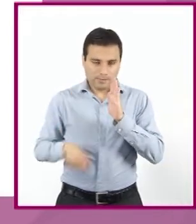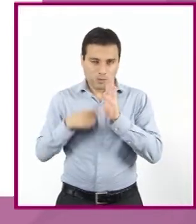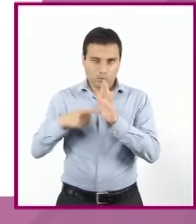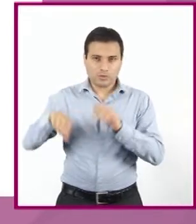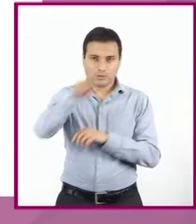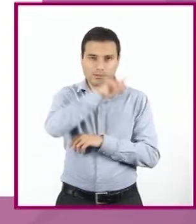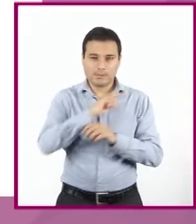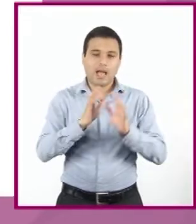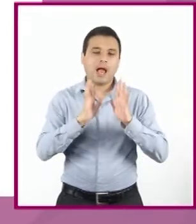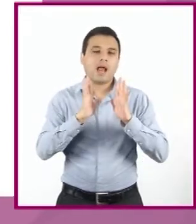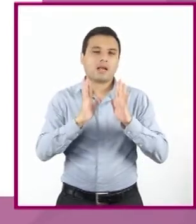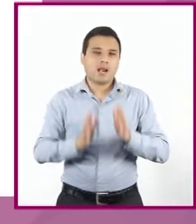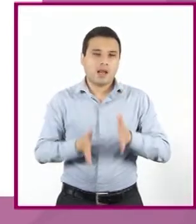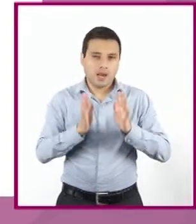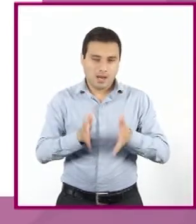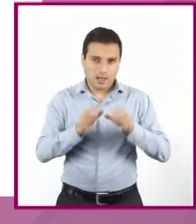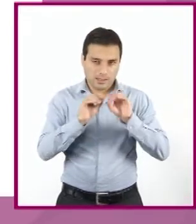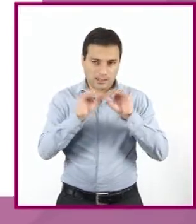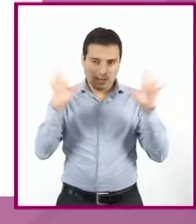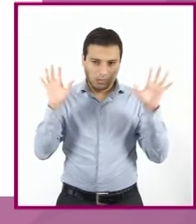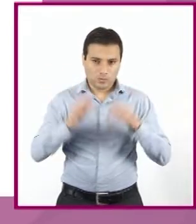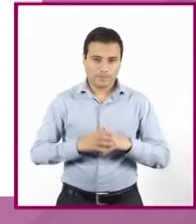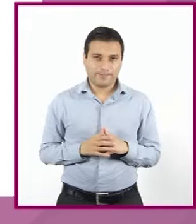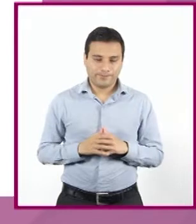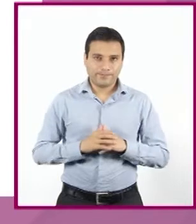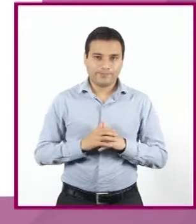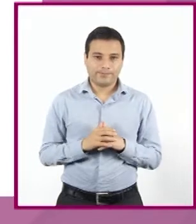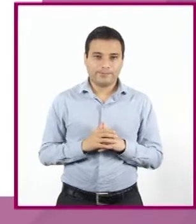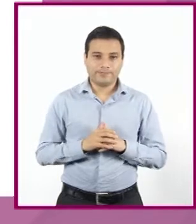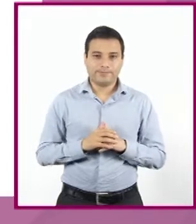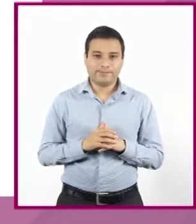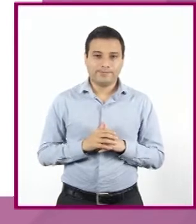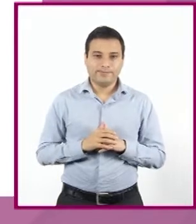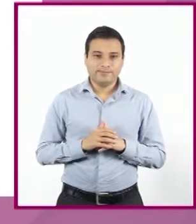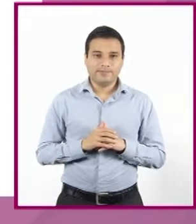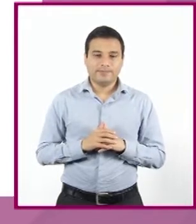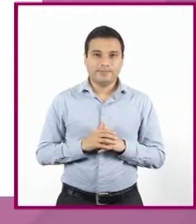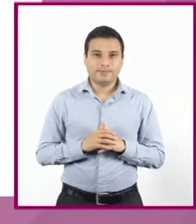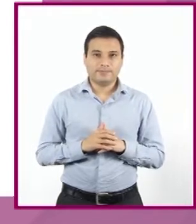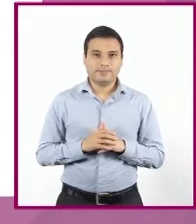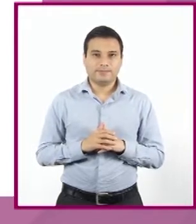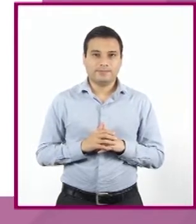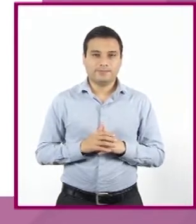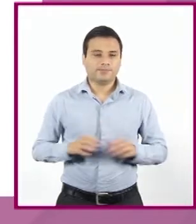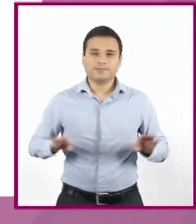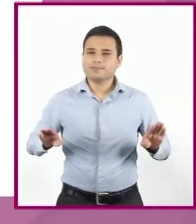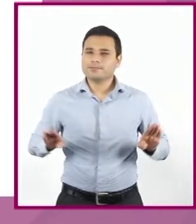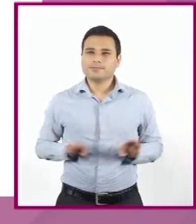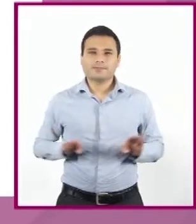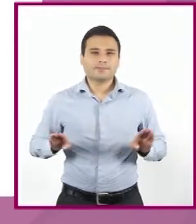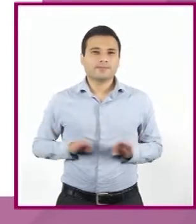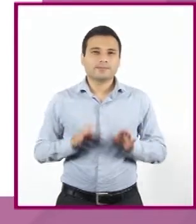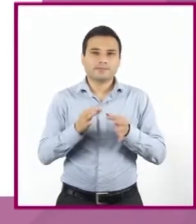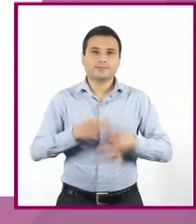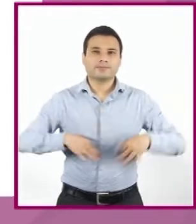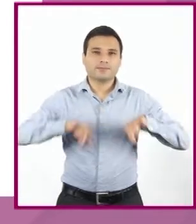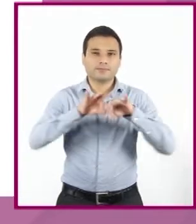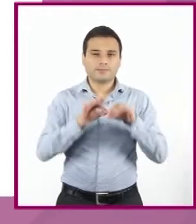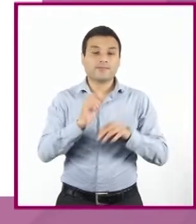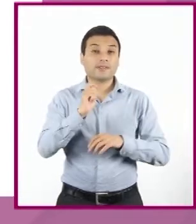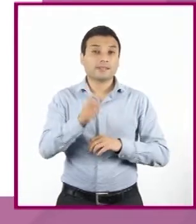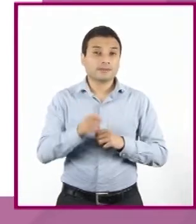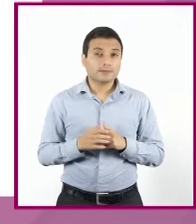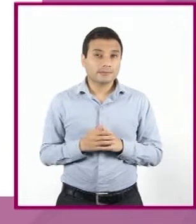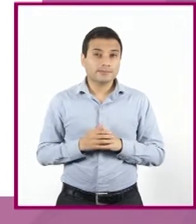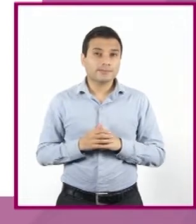comprendamos mejor la definición de sucesión aritmética. La característica principal de las sucesiones aritméticas es que